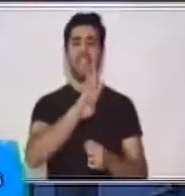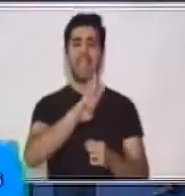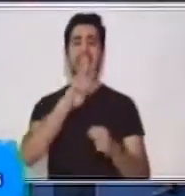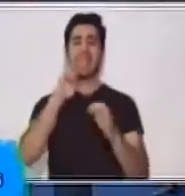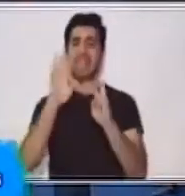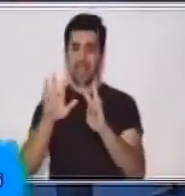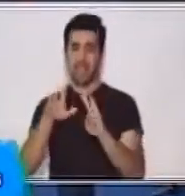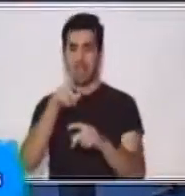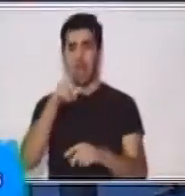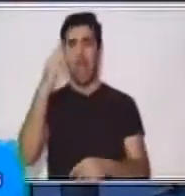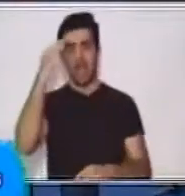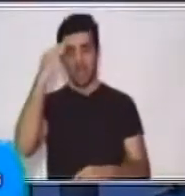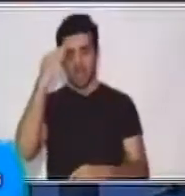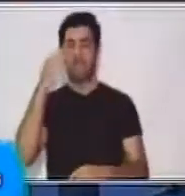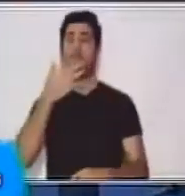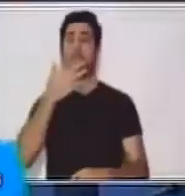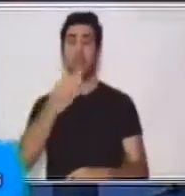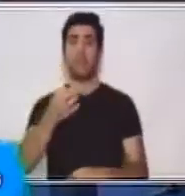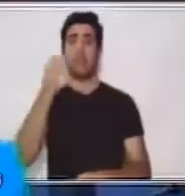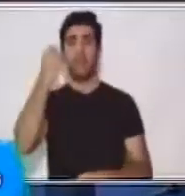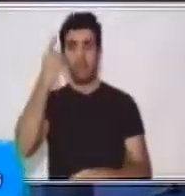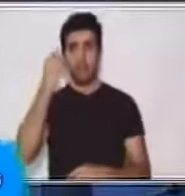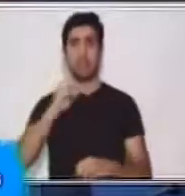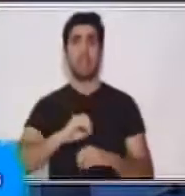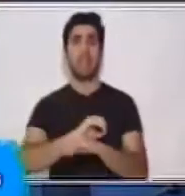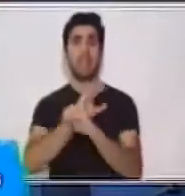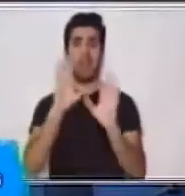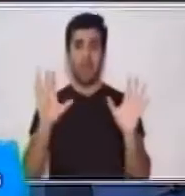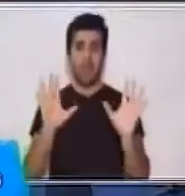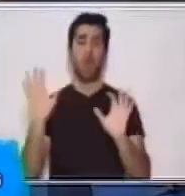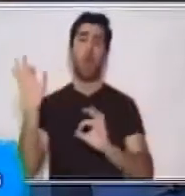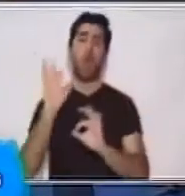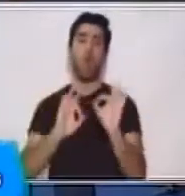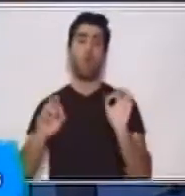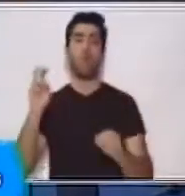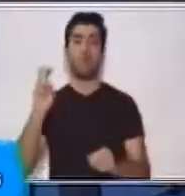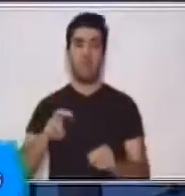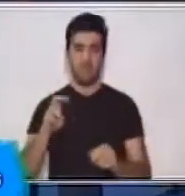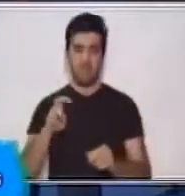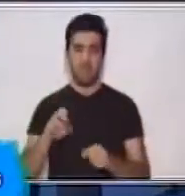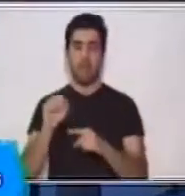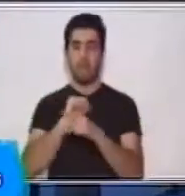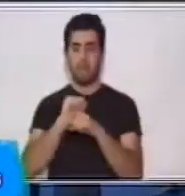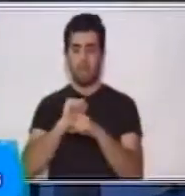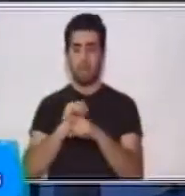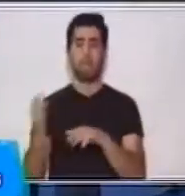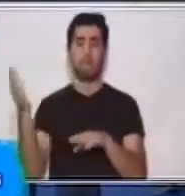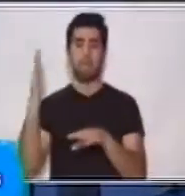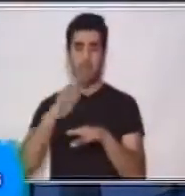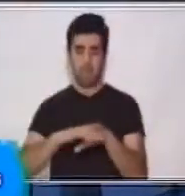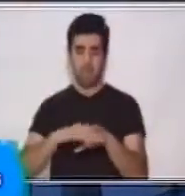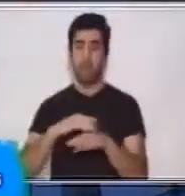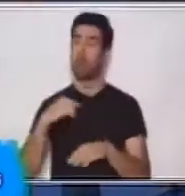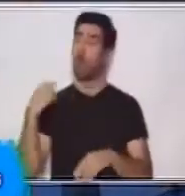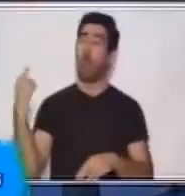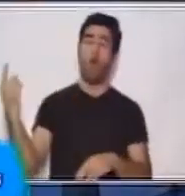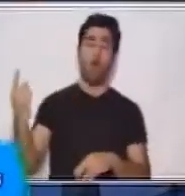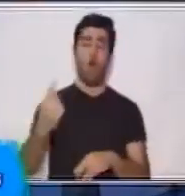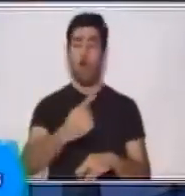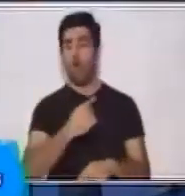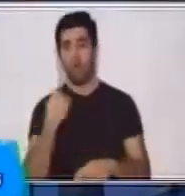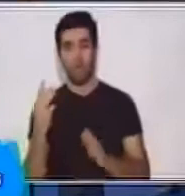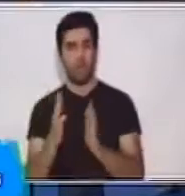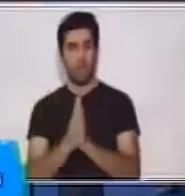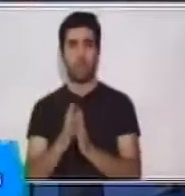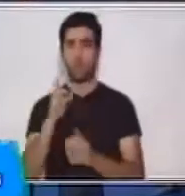realmente saber si estamos comprendiendo en casa o necesitamos repasar un poco más. Toda esta información guardémosla, la